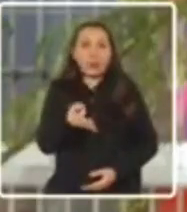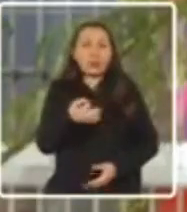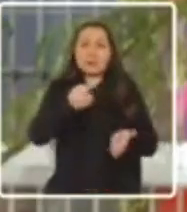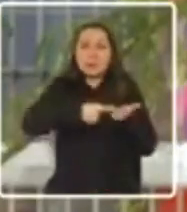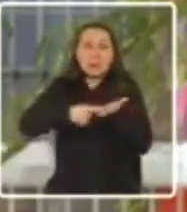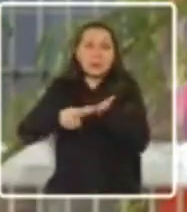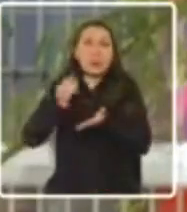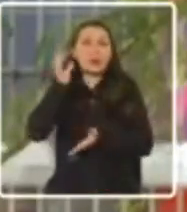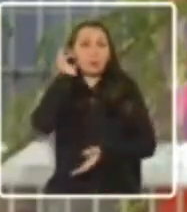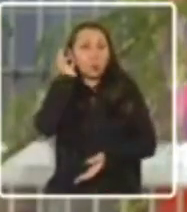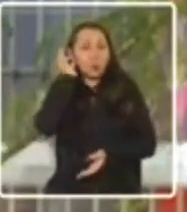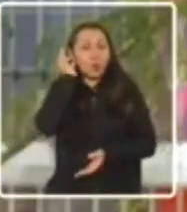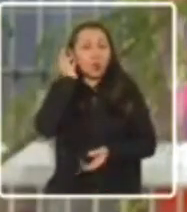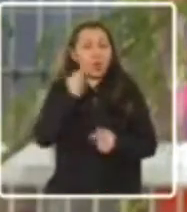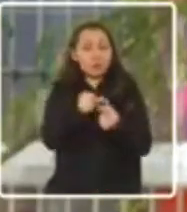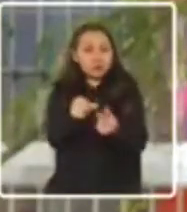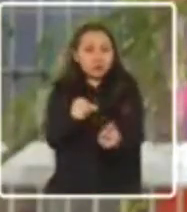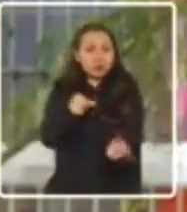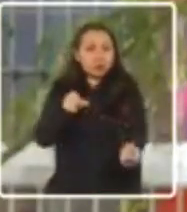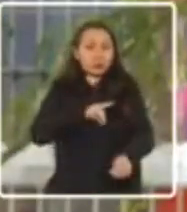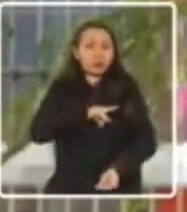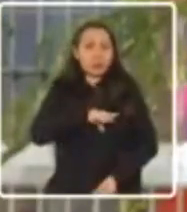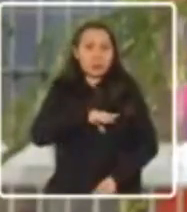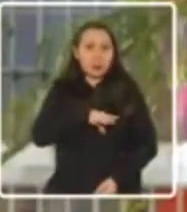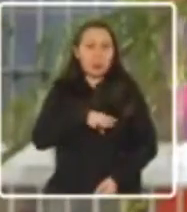de miles de mujeres a lo largo y ancho de Chile.